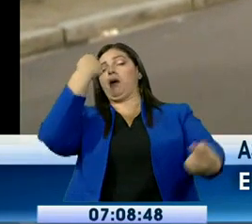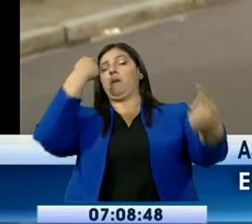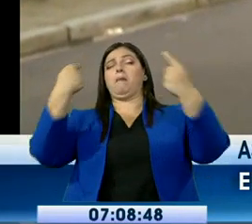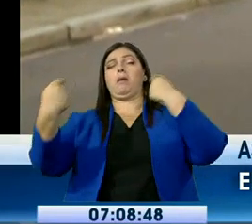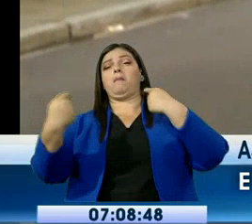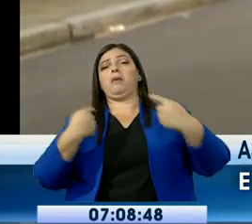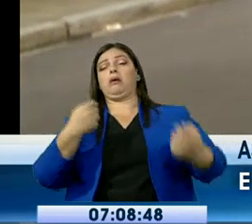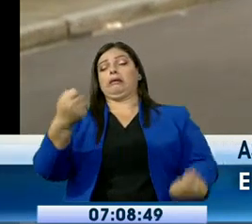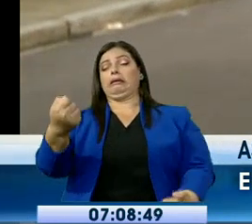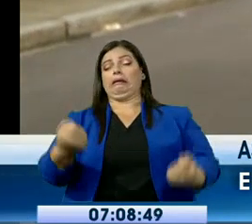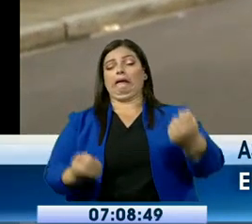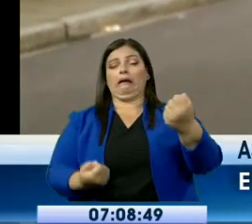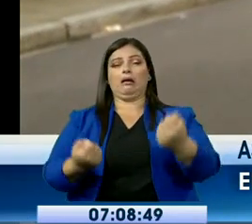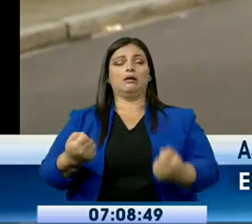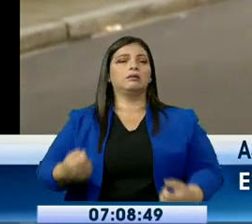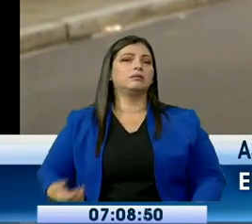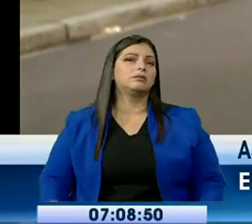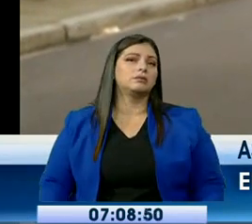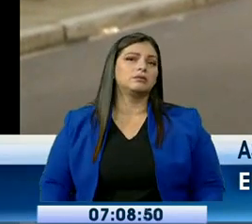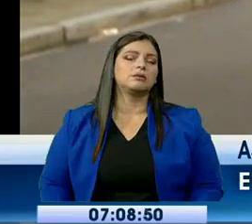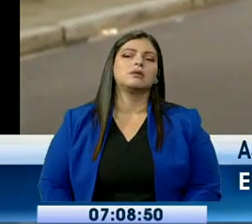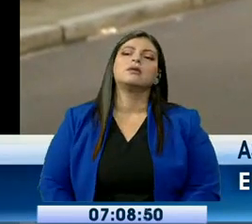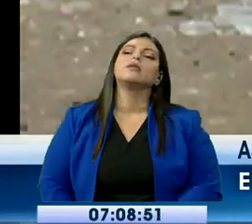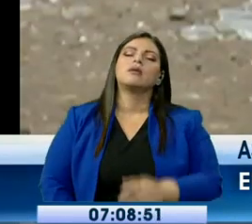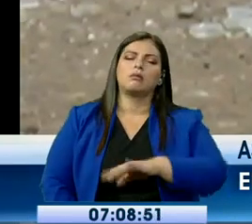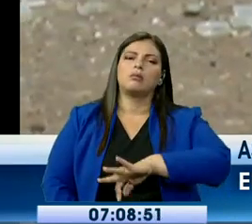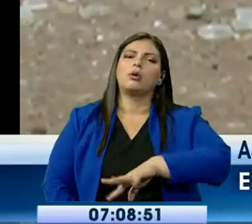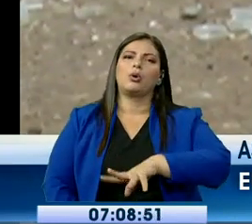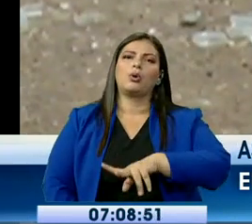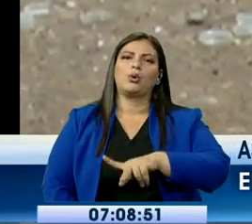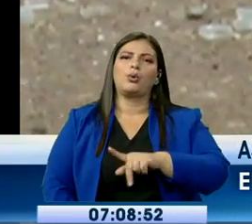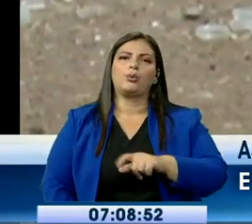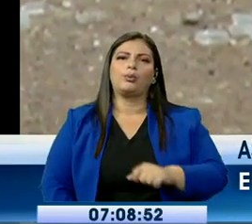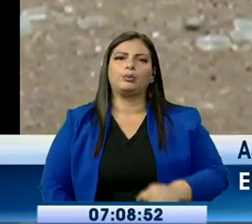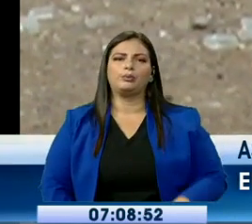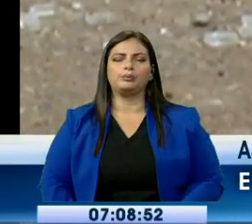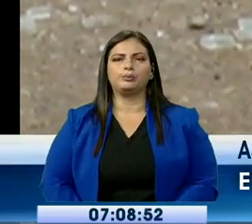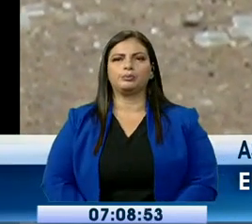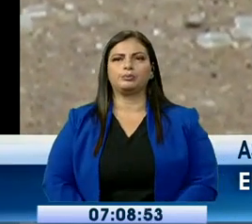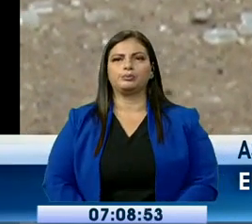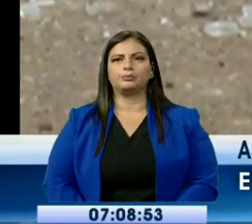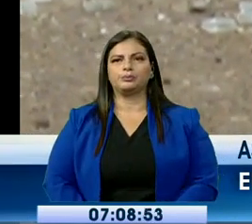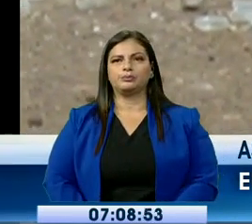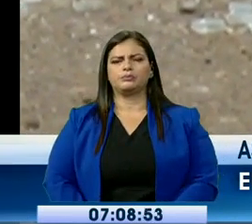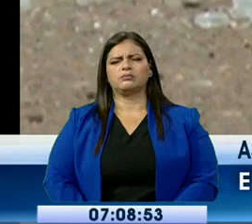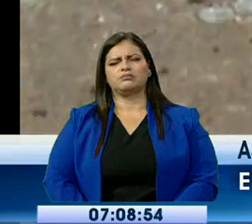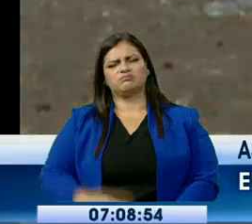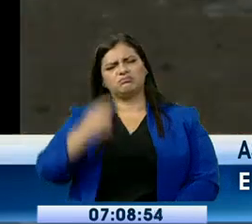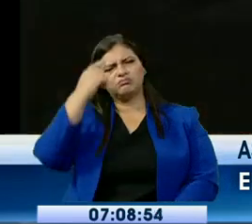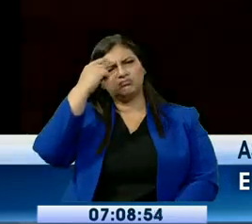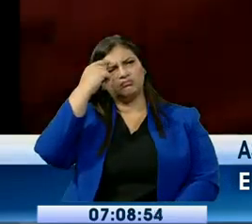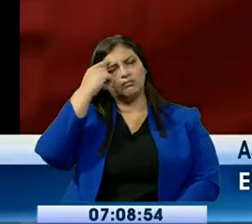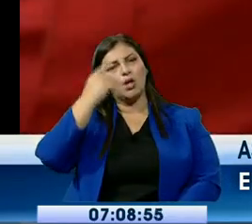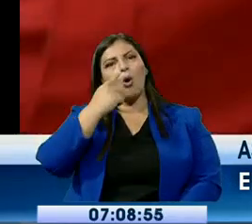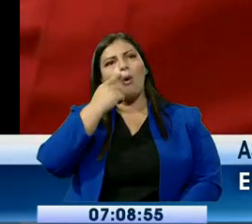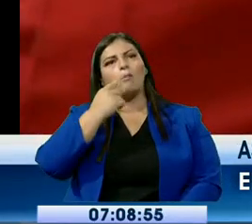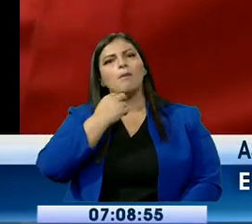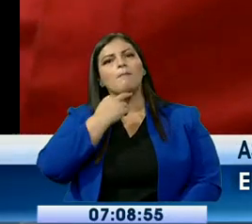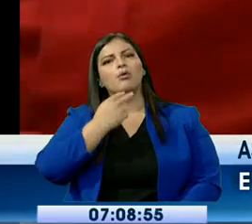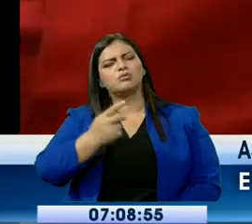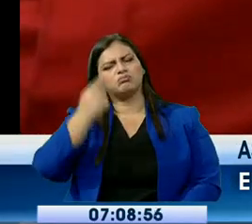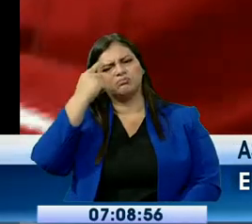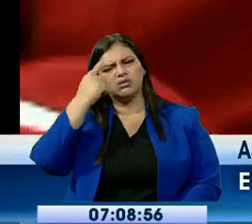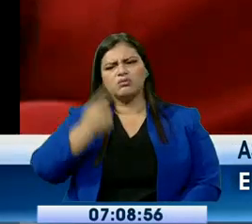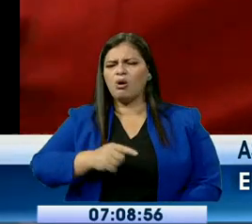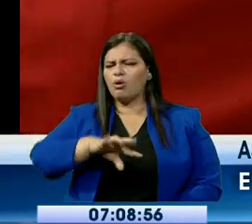ellos lo terminaron de robar. Ellas si quieren robar, lleven su dinero, pero